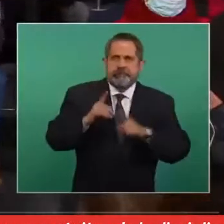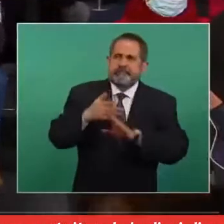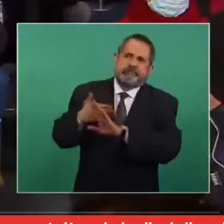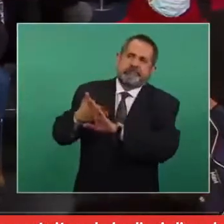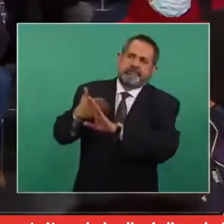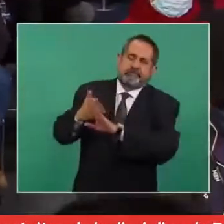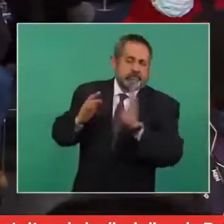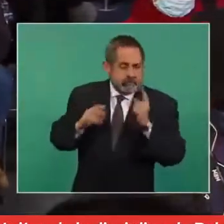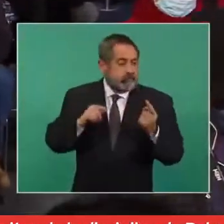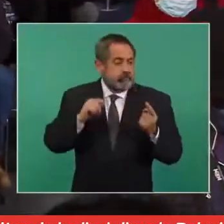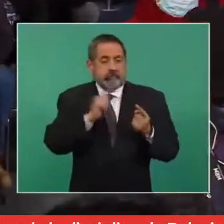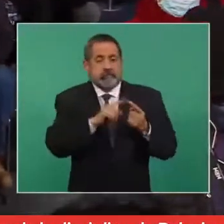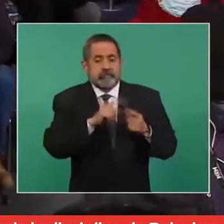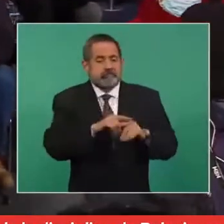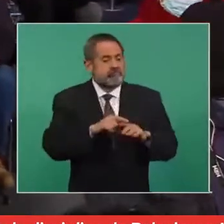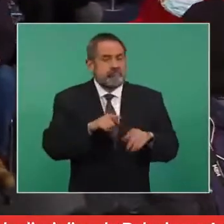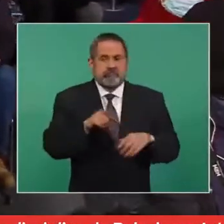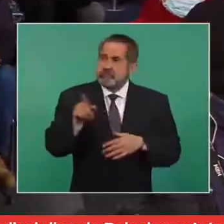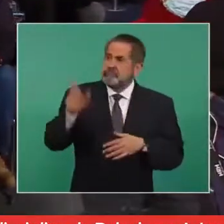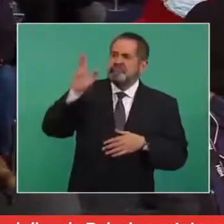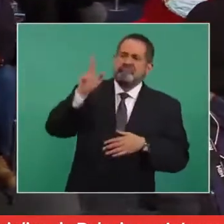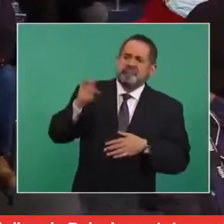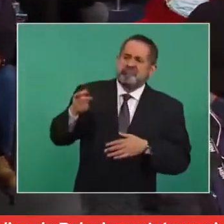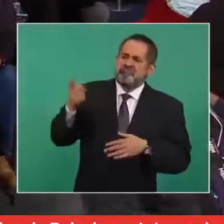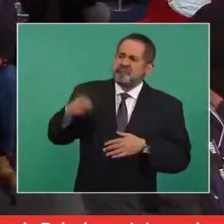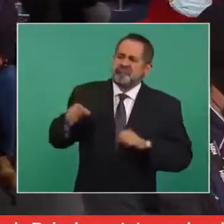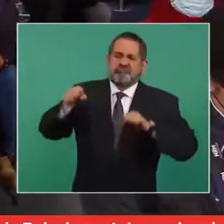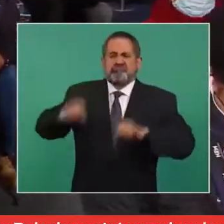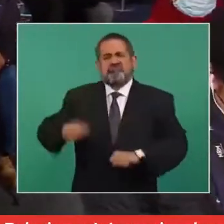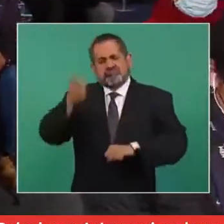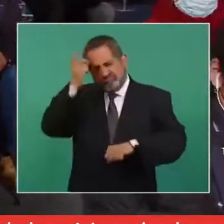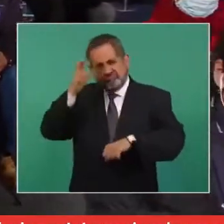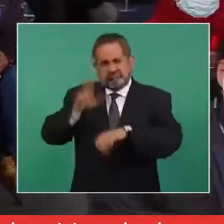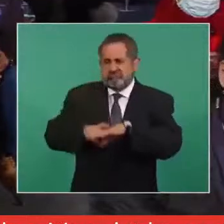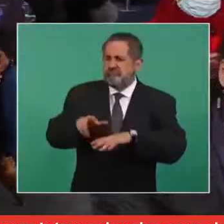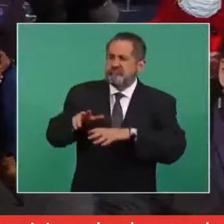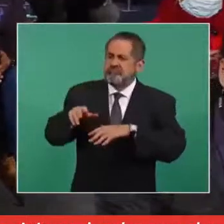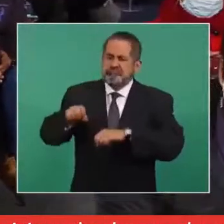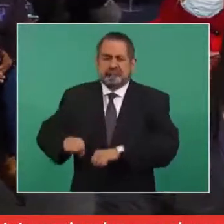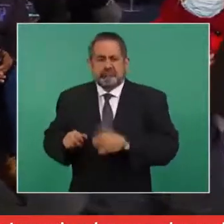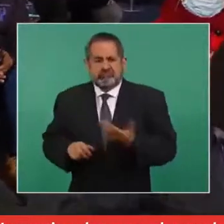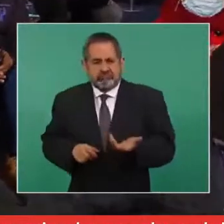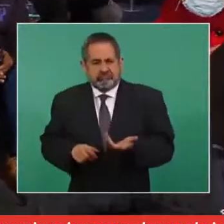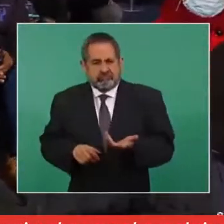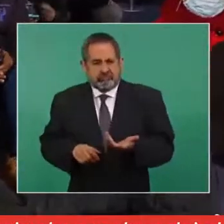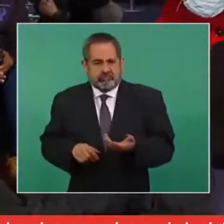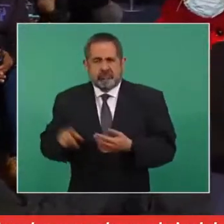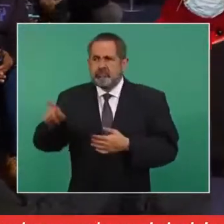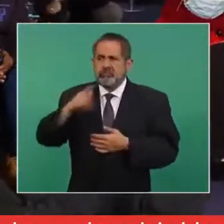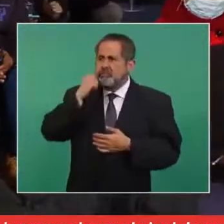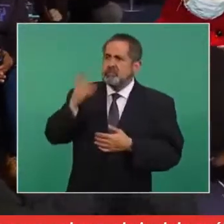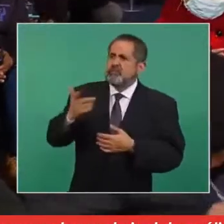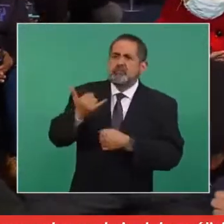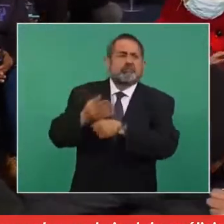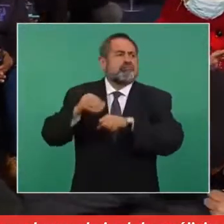Que este es un tema muy autoritario porque no quieren que se sepa la información